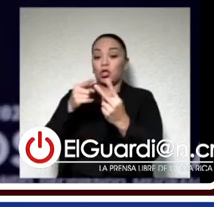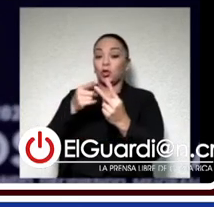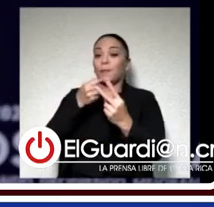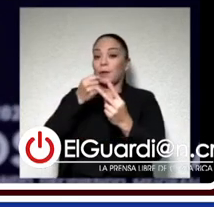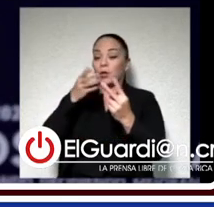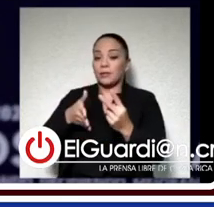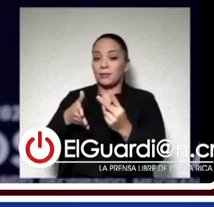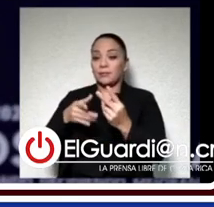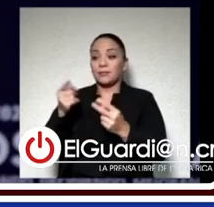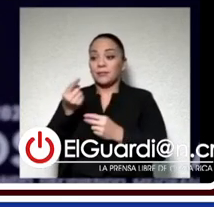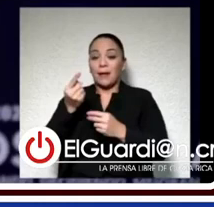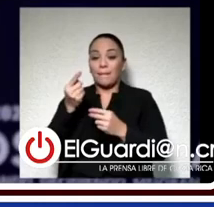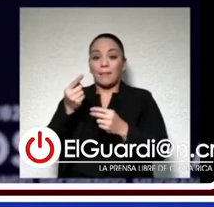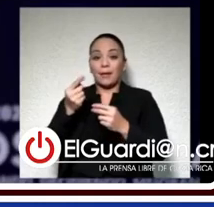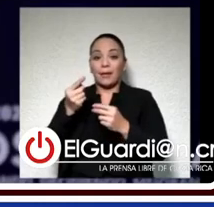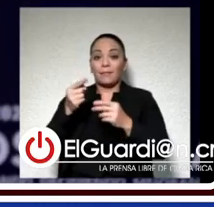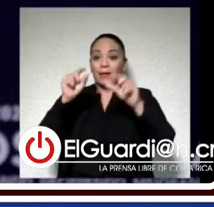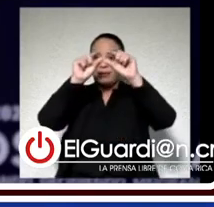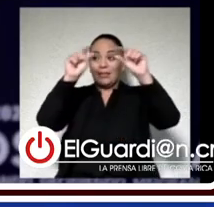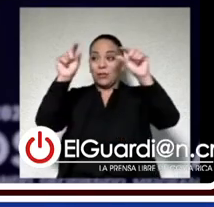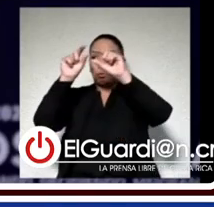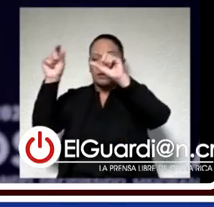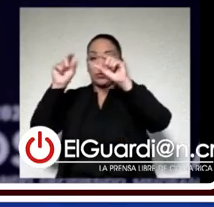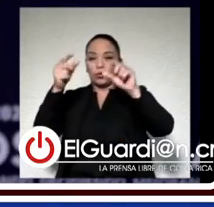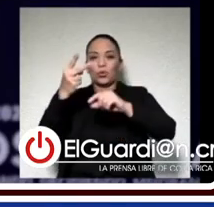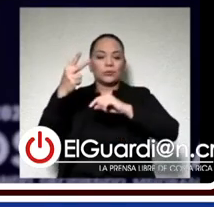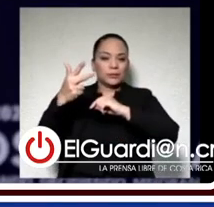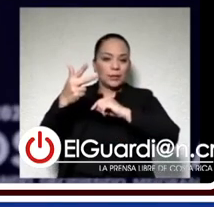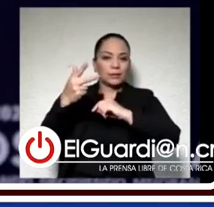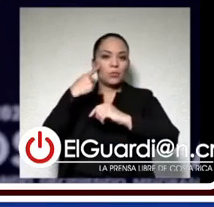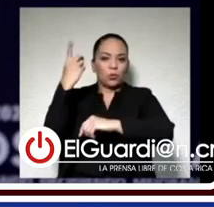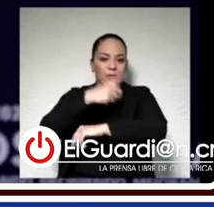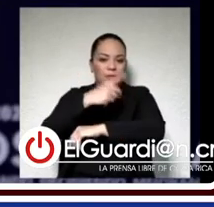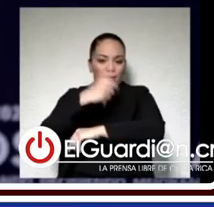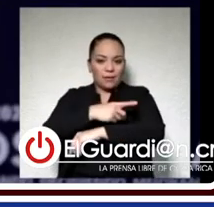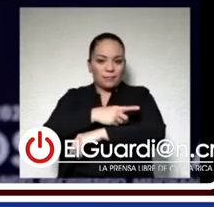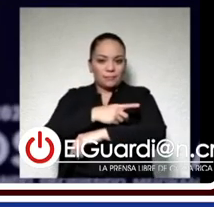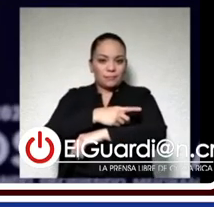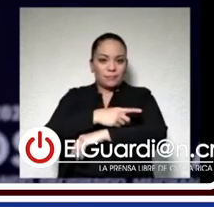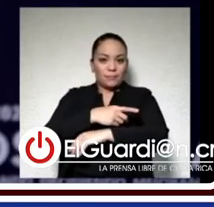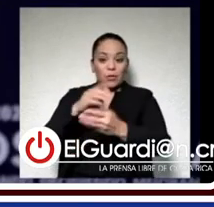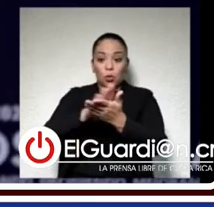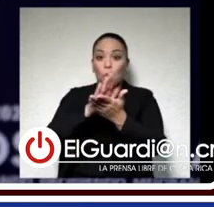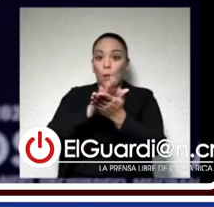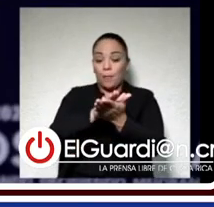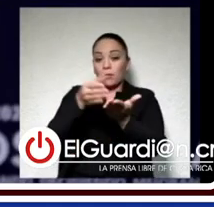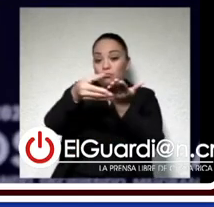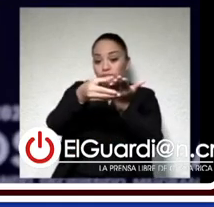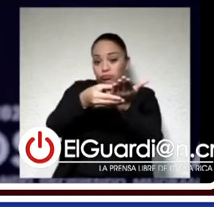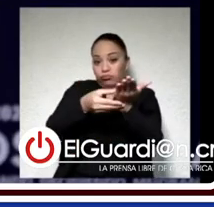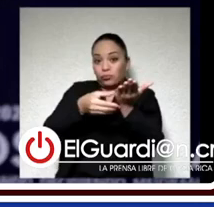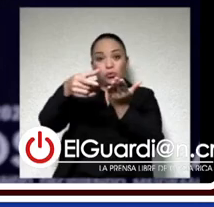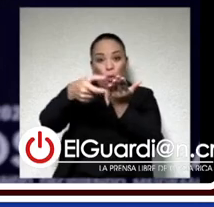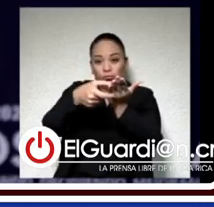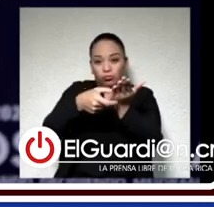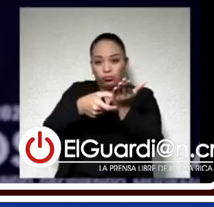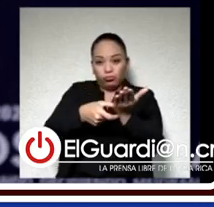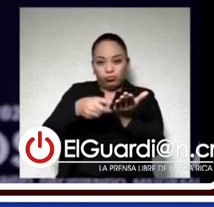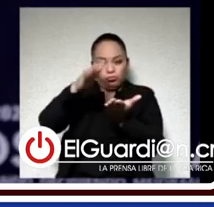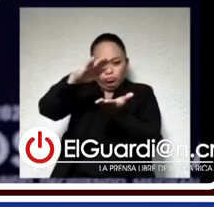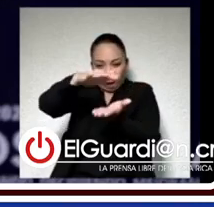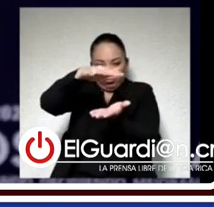menos 3 o 4 titulares diarios, donde tenemos el AMPO con el abogado, de que todas las que son mentiras,